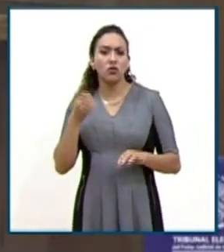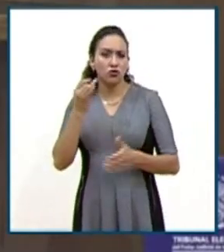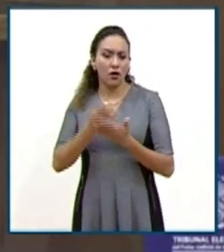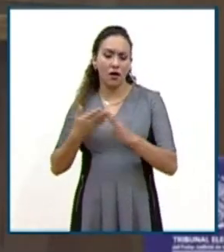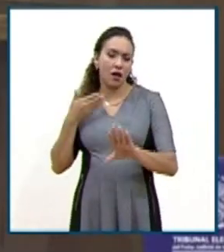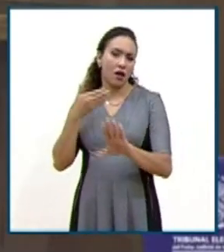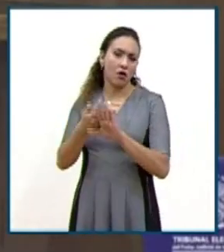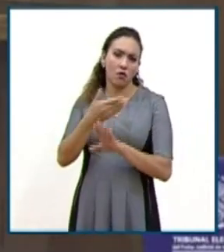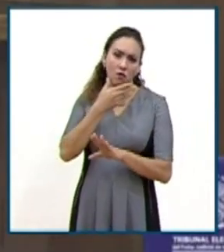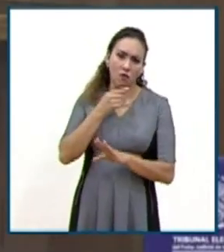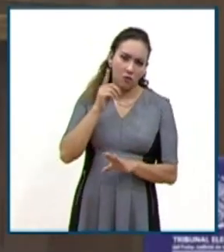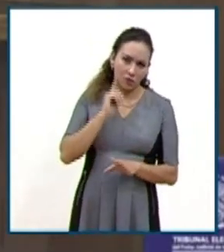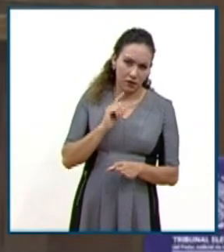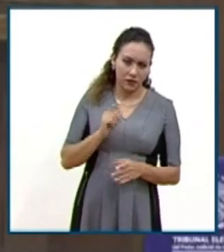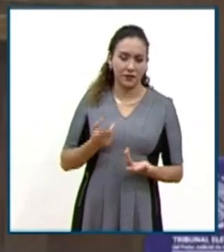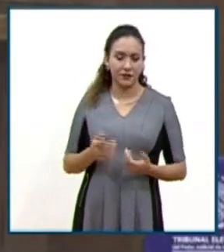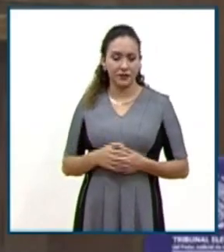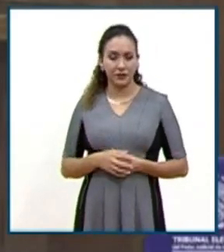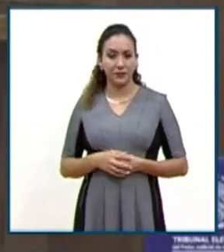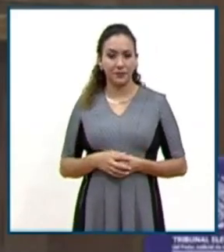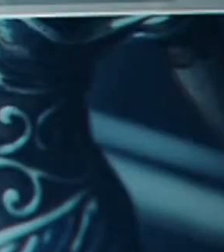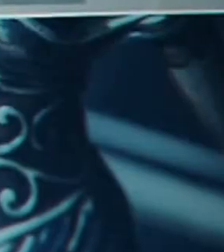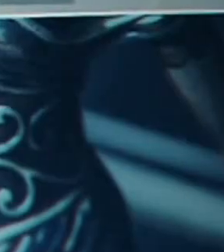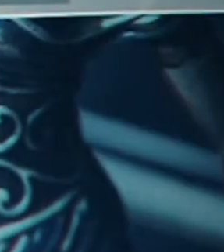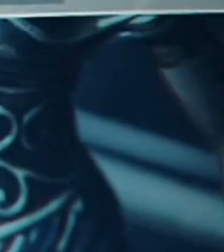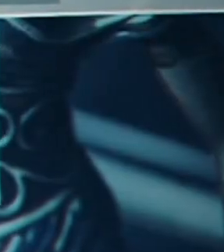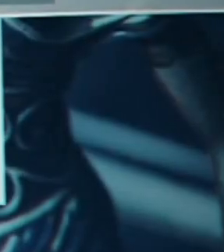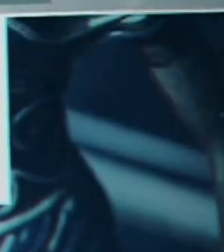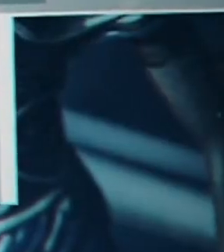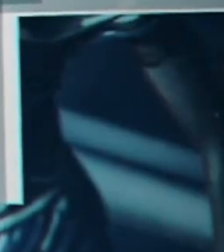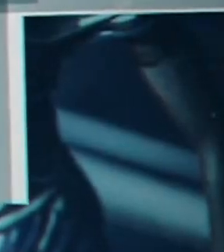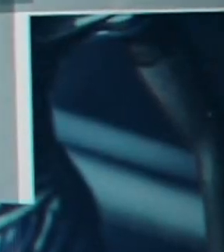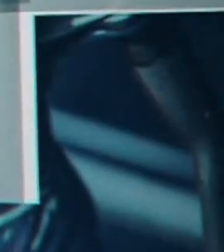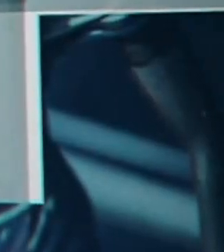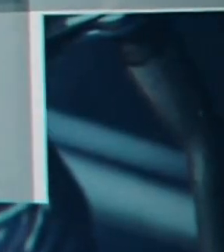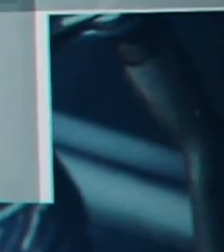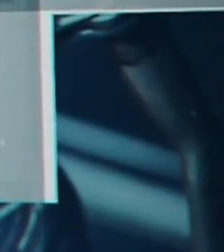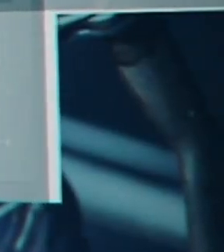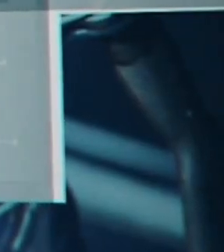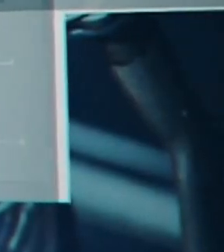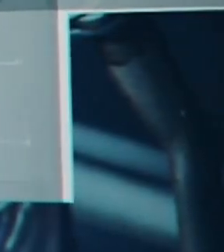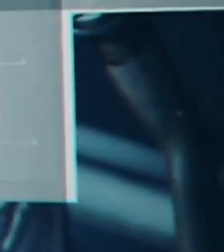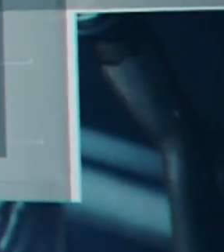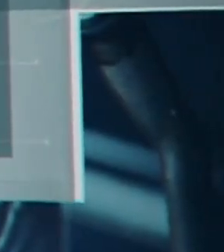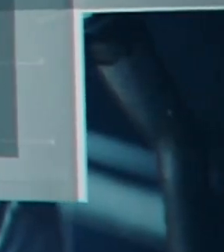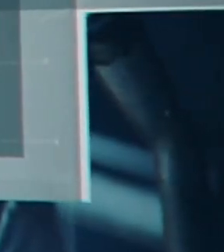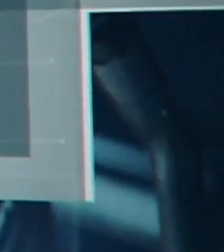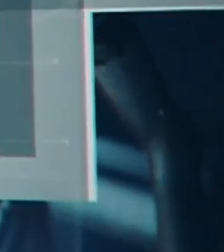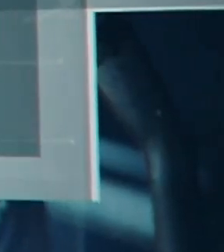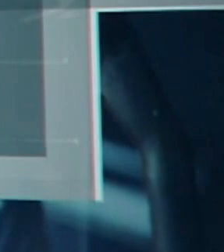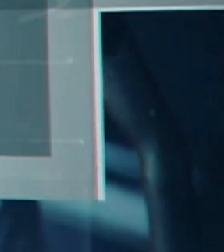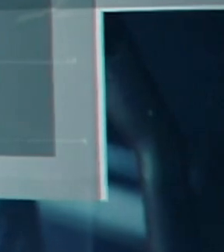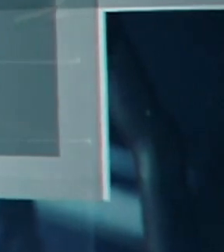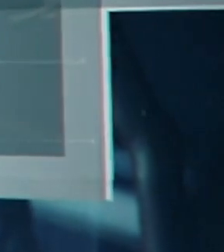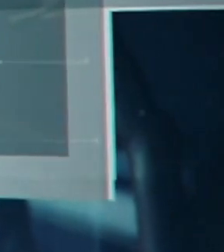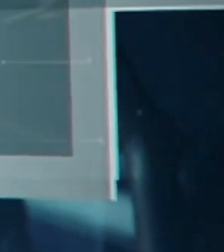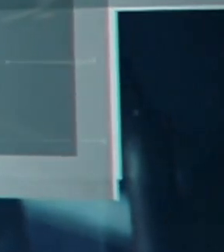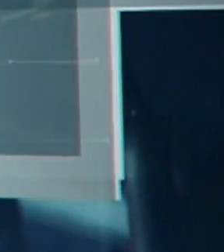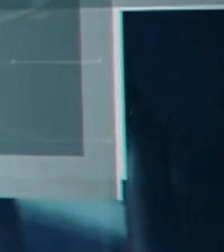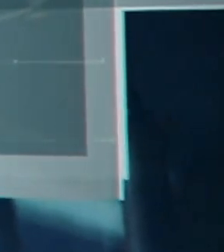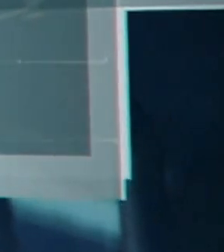buscaban posicionar alguna plataforma, partido o persona. Se trata, se indicó, de una crítica al gobierno local que se